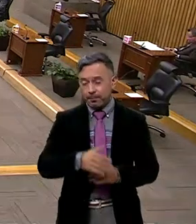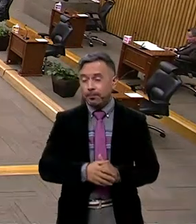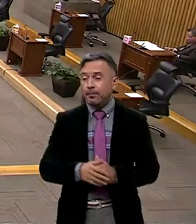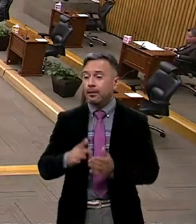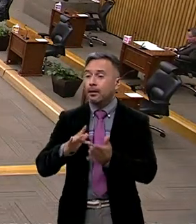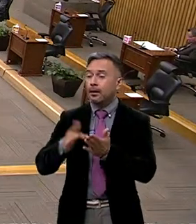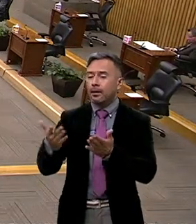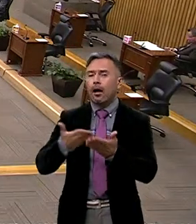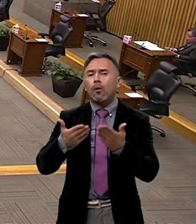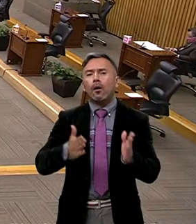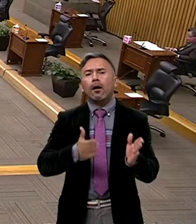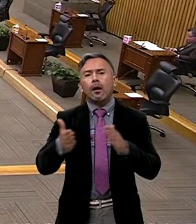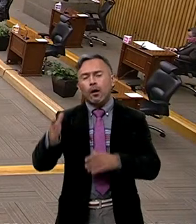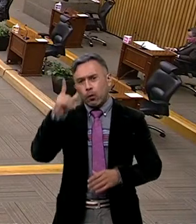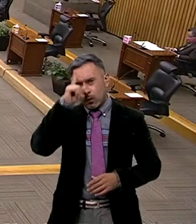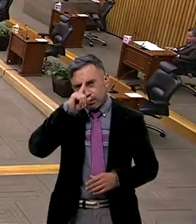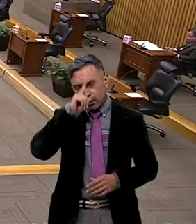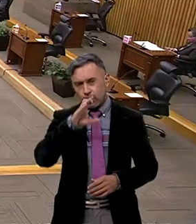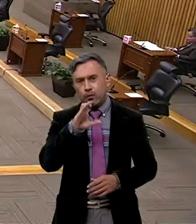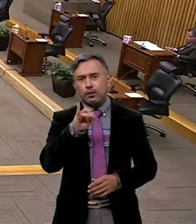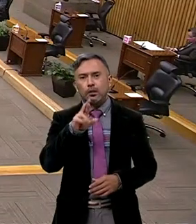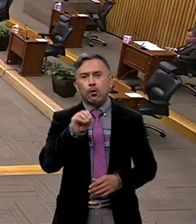sin muralla